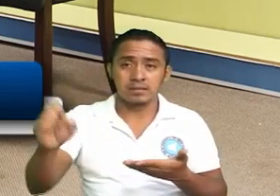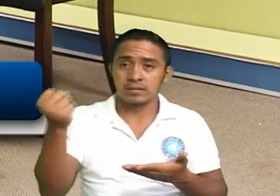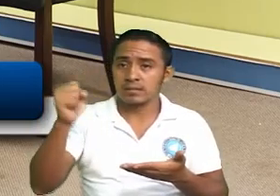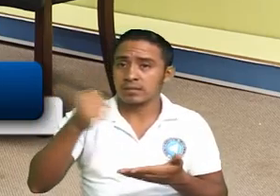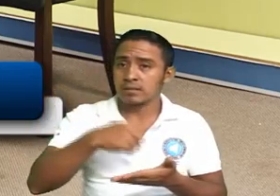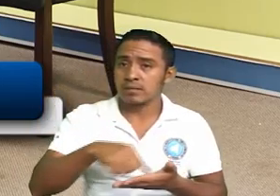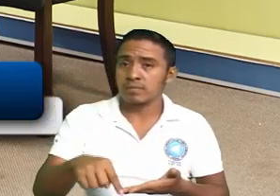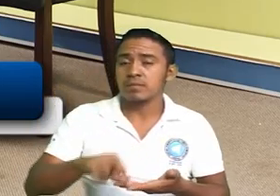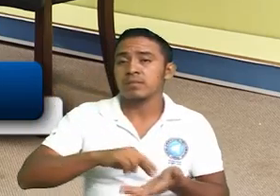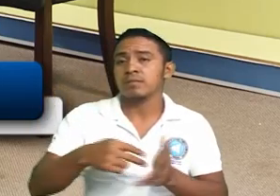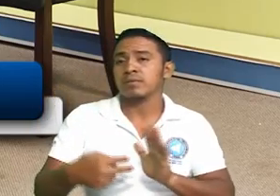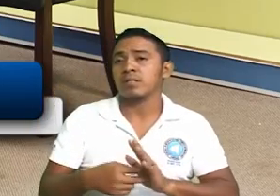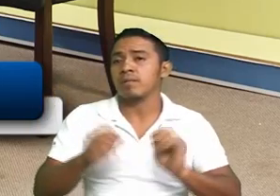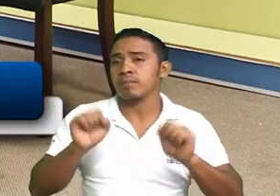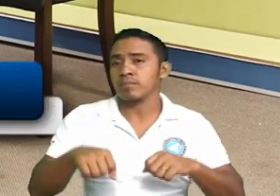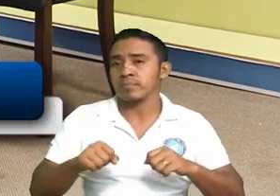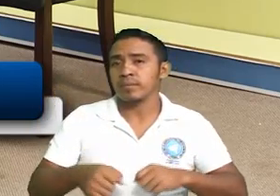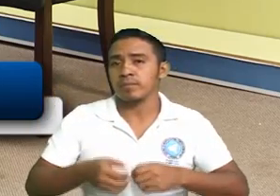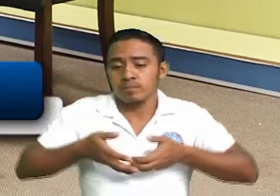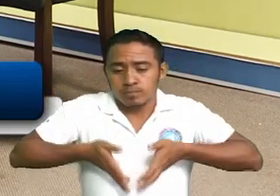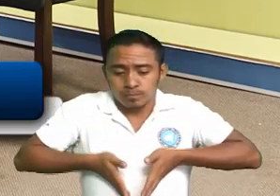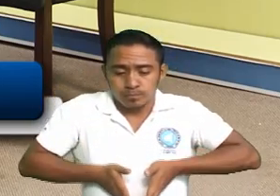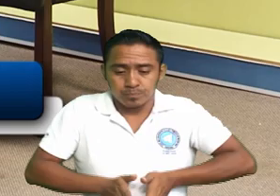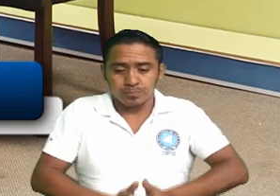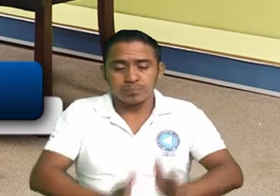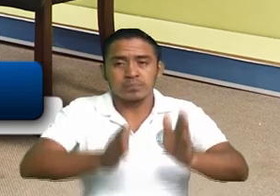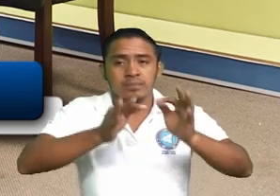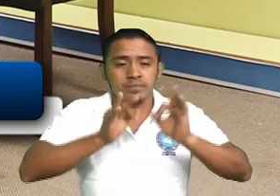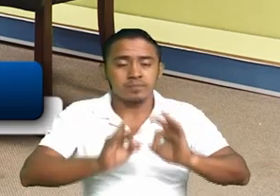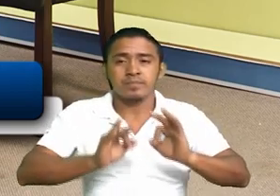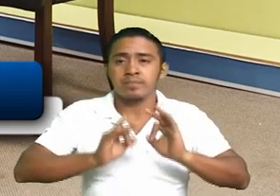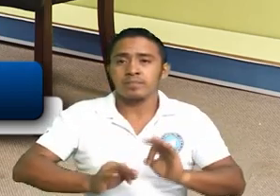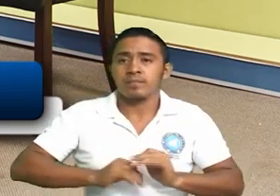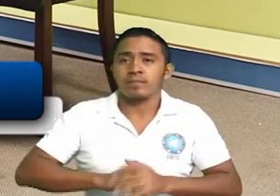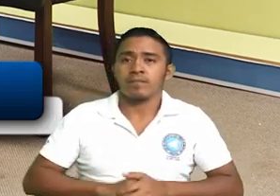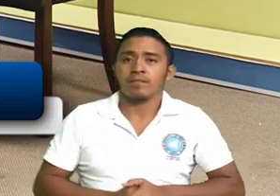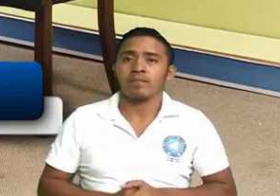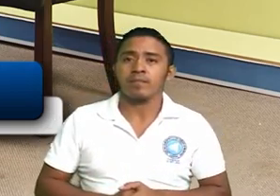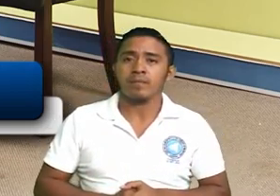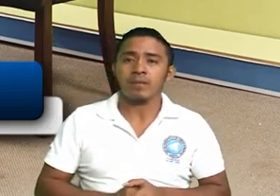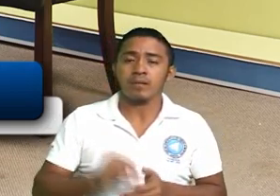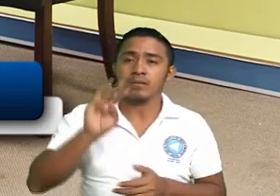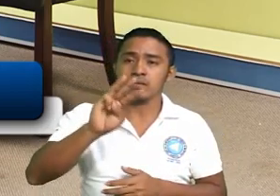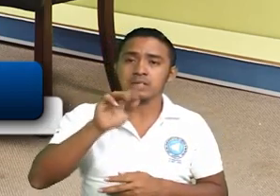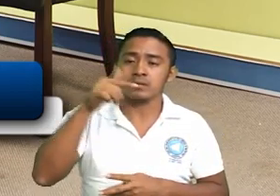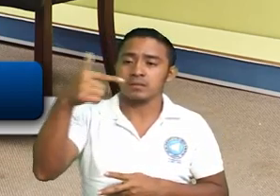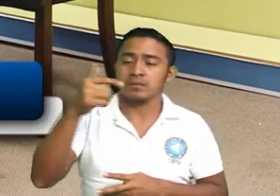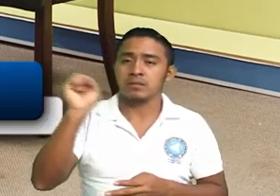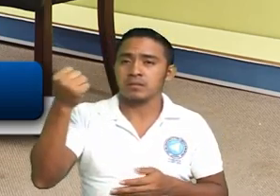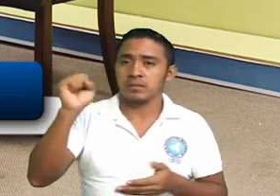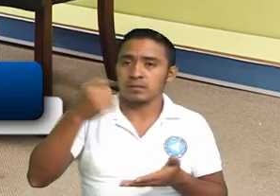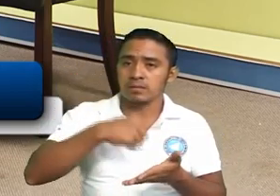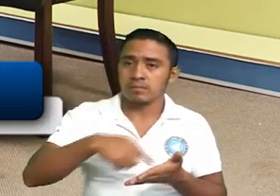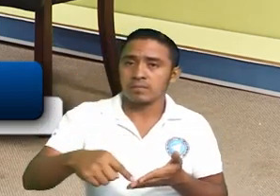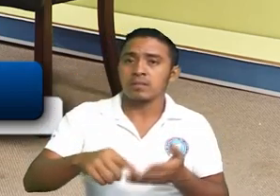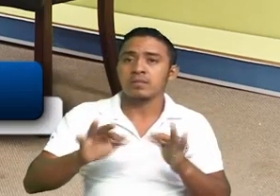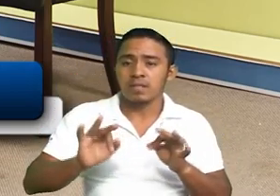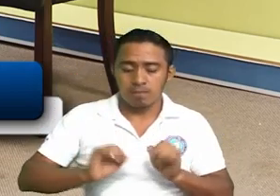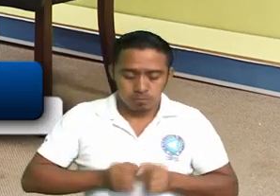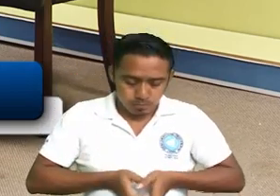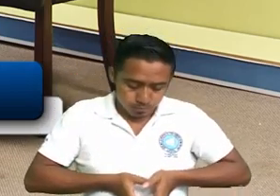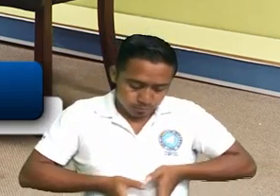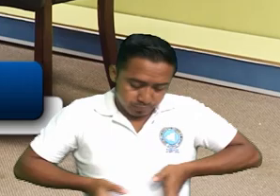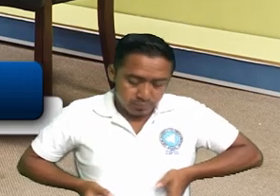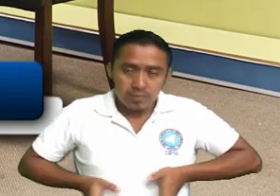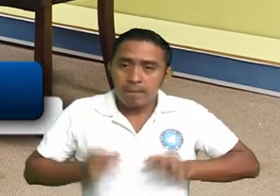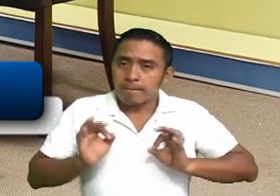mujer de bajo riesgo obstétrico, se cita en su centro de salud por lo menos cada 6 semanas. Entonces, a partir de las 37 semanas de